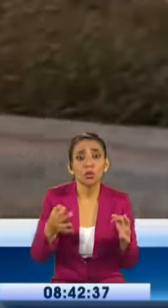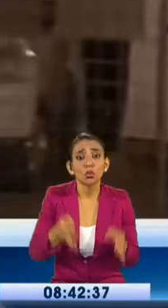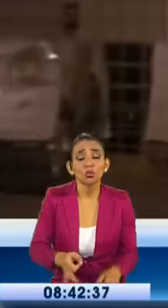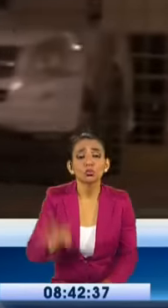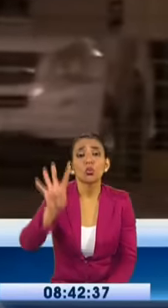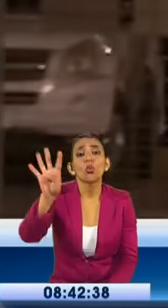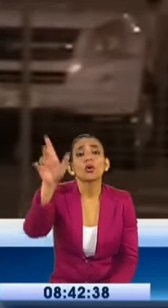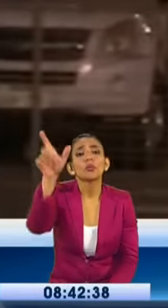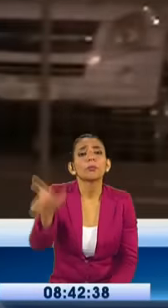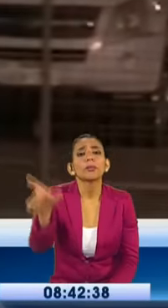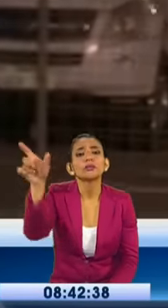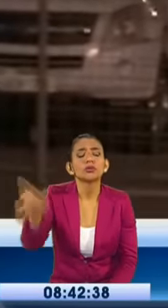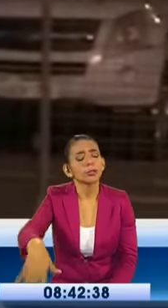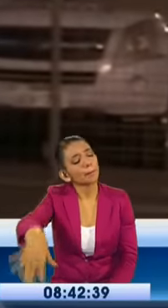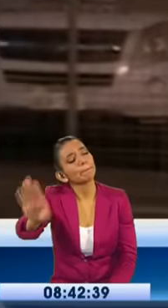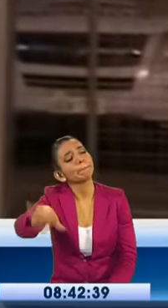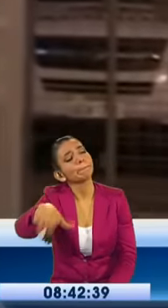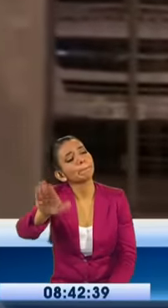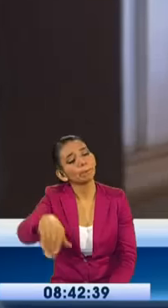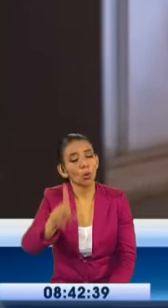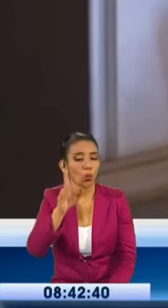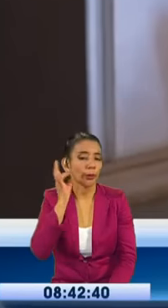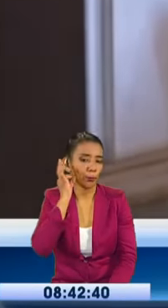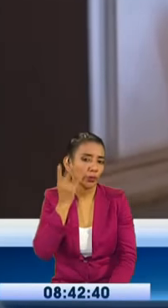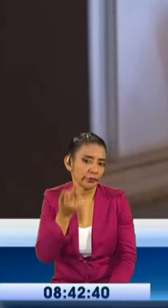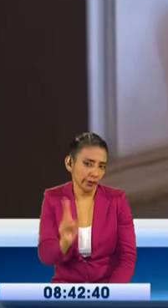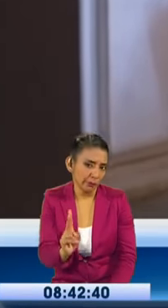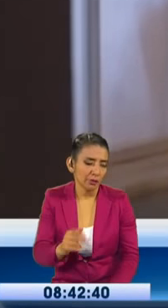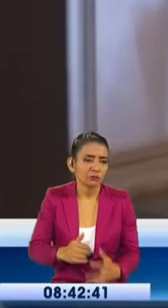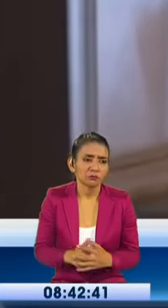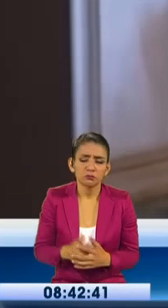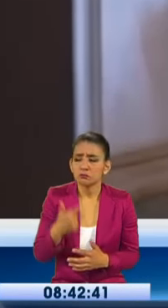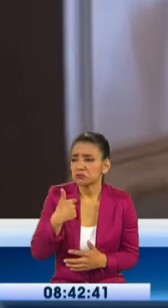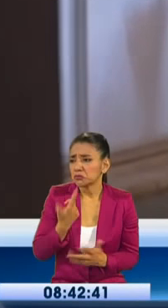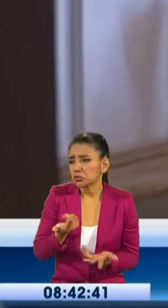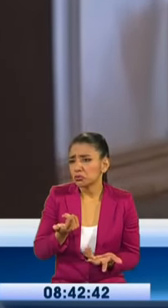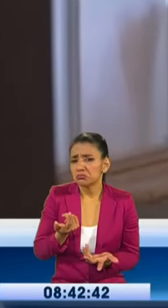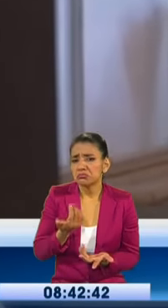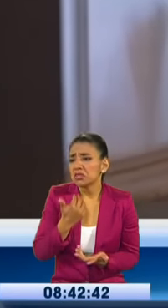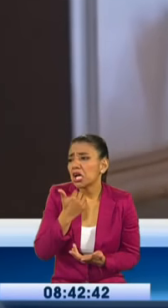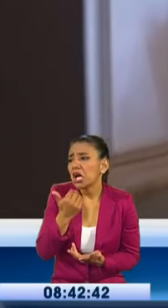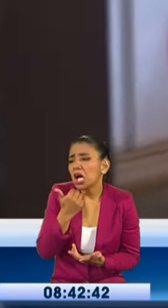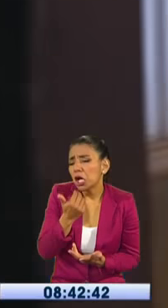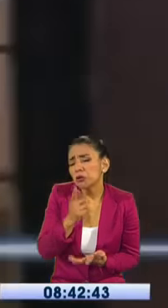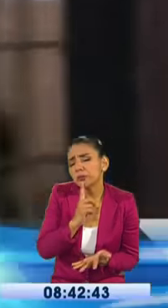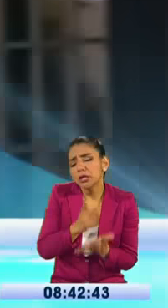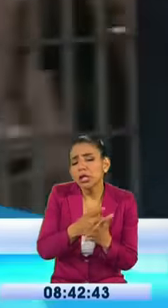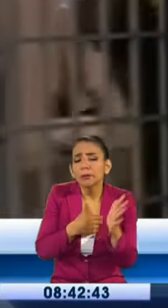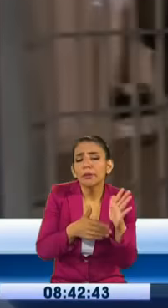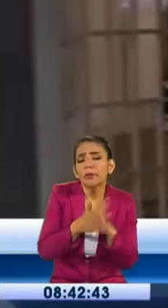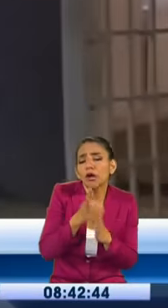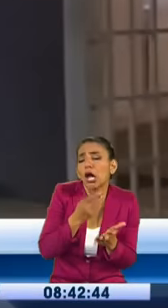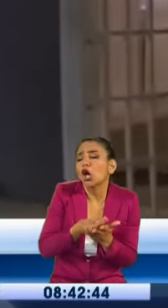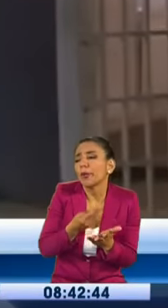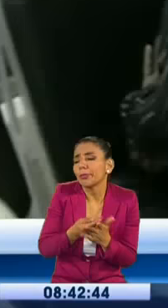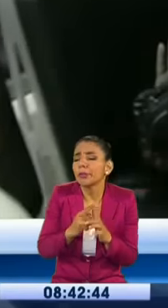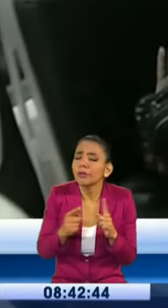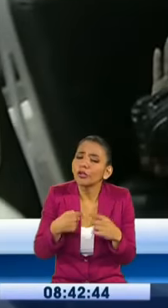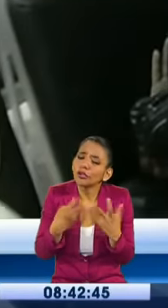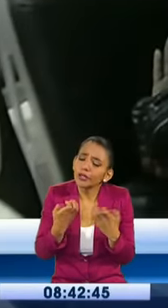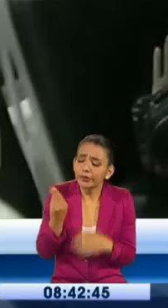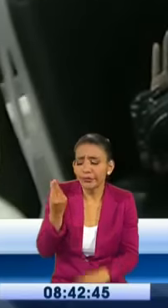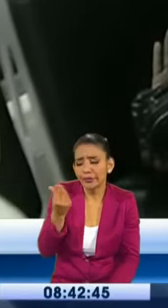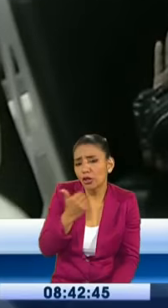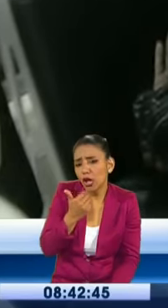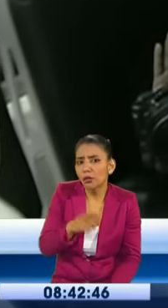cuatro personas, entre ellas una mujer. A veces uno sale a ganarse un real por necesidad, pero nadie sabe lo que le espera